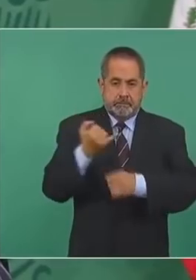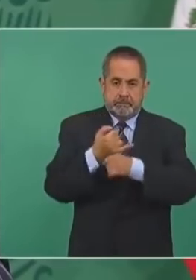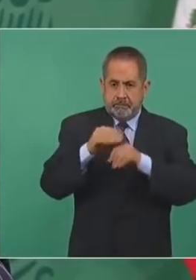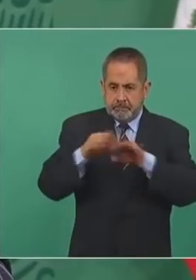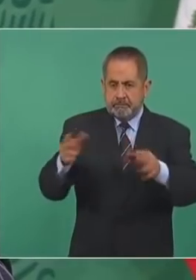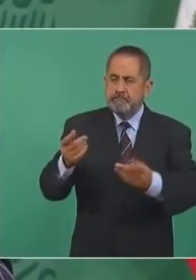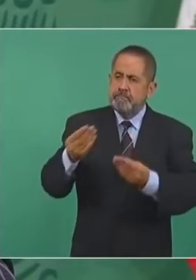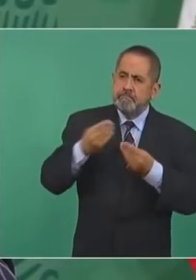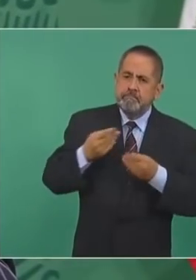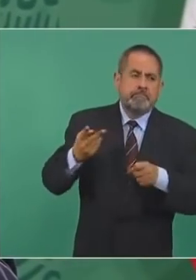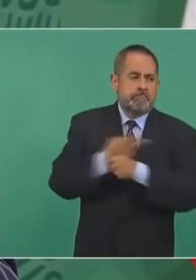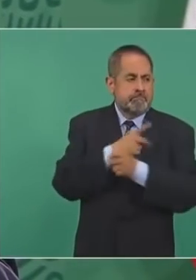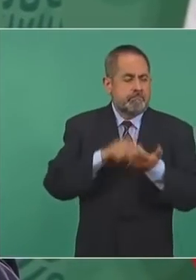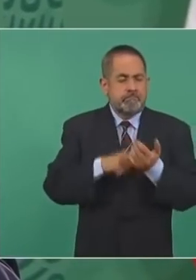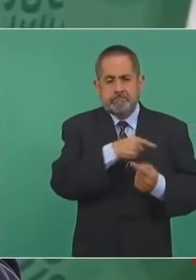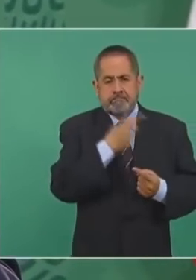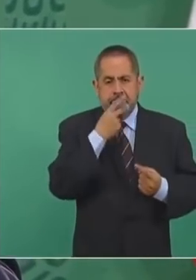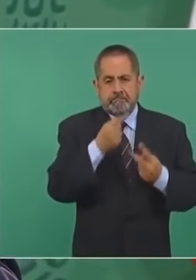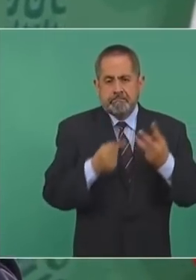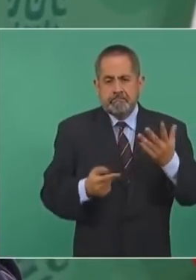informe